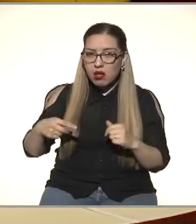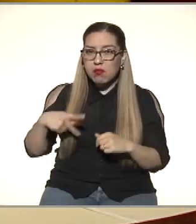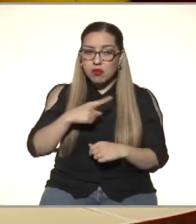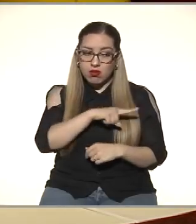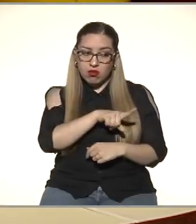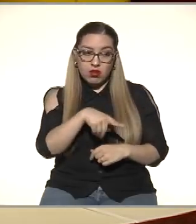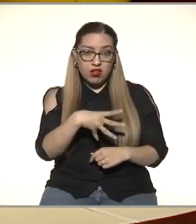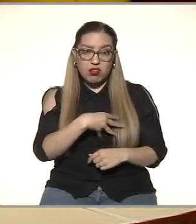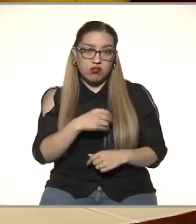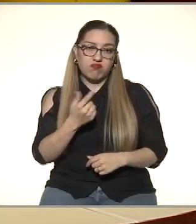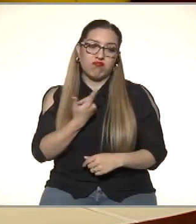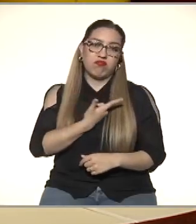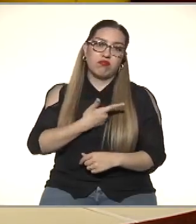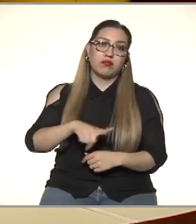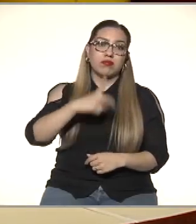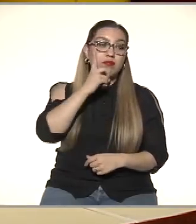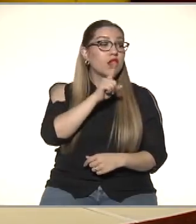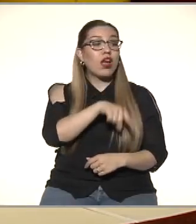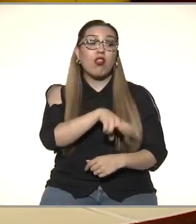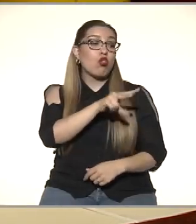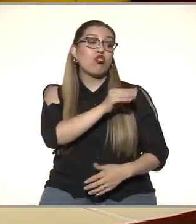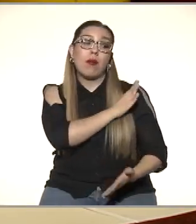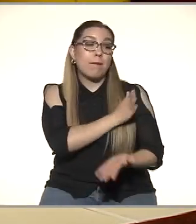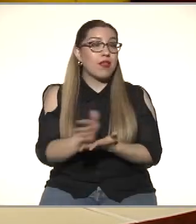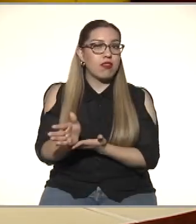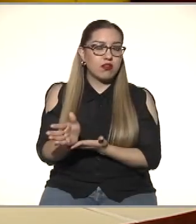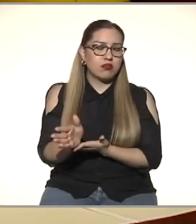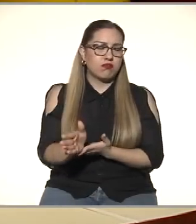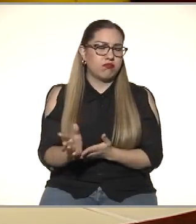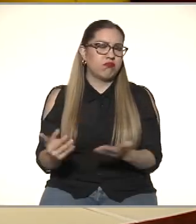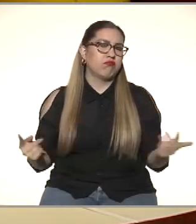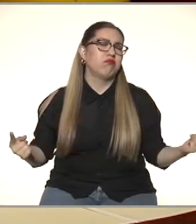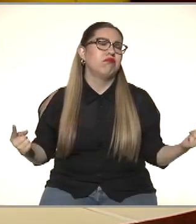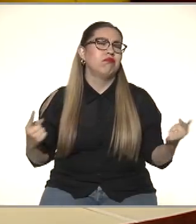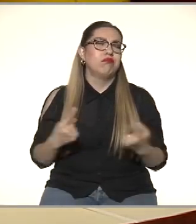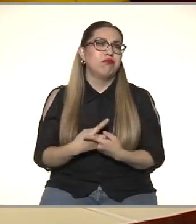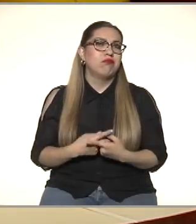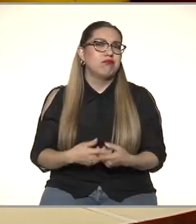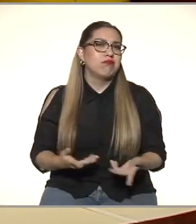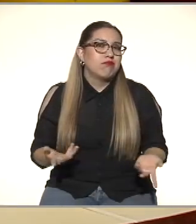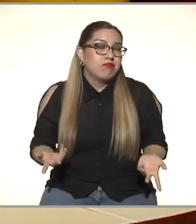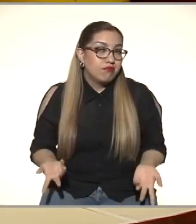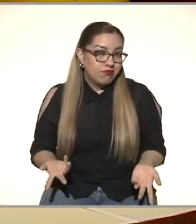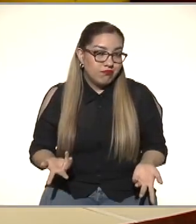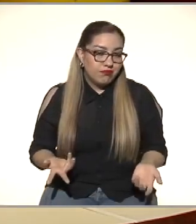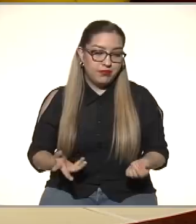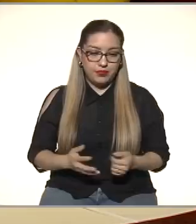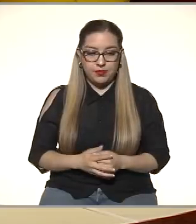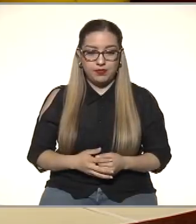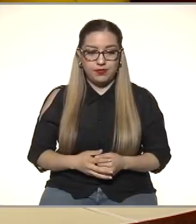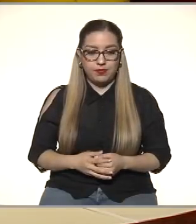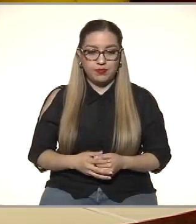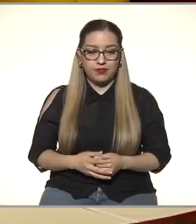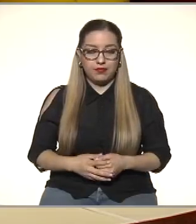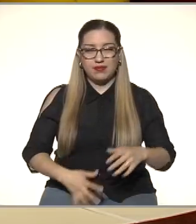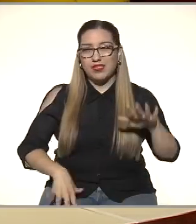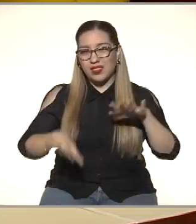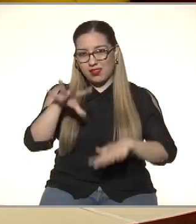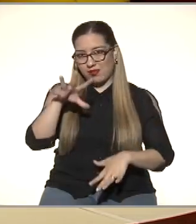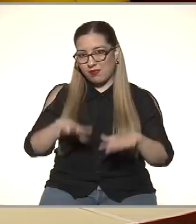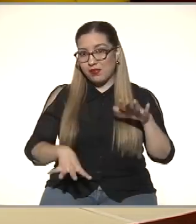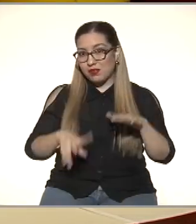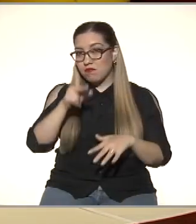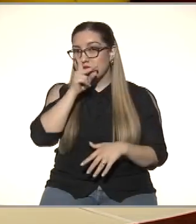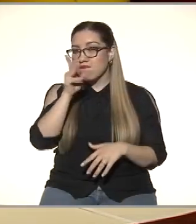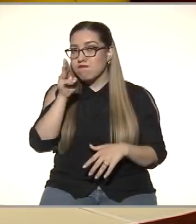les gusta, ahí sí ya les dices, tú no te metas, ¿no? Sí. Aquí no te metas. Claro. Entonces, a veces los que somos muy incongruentes somos